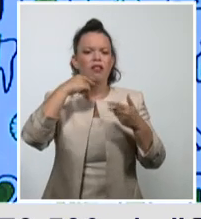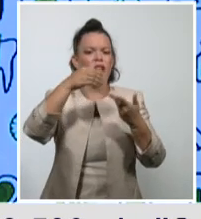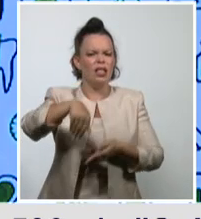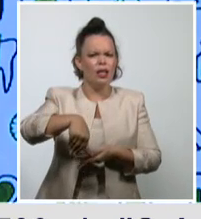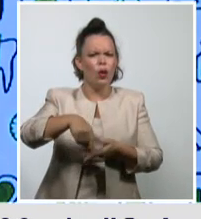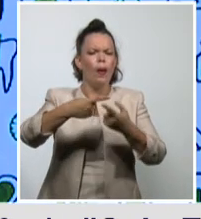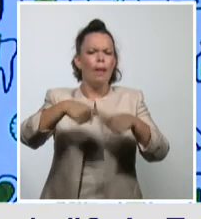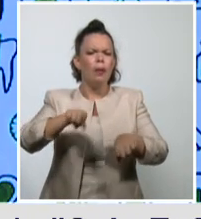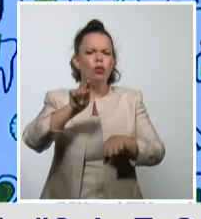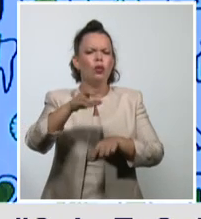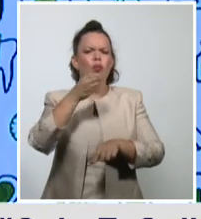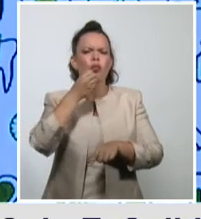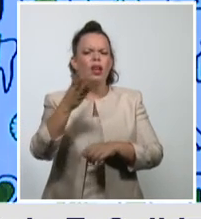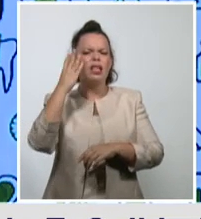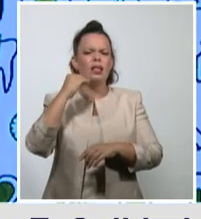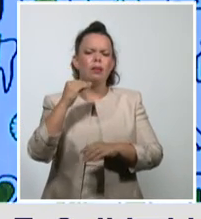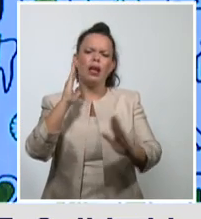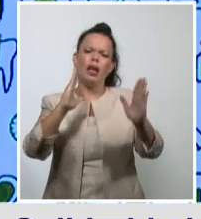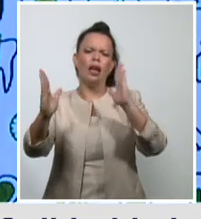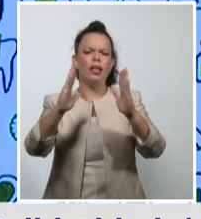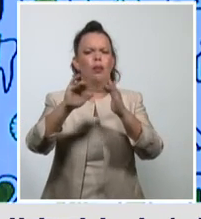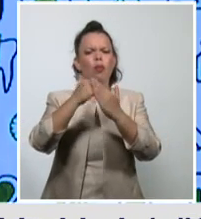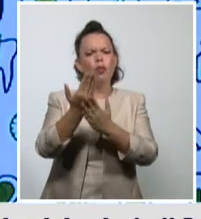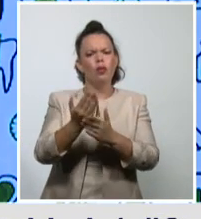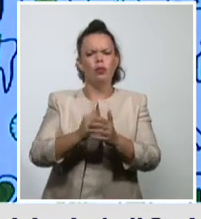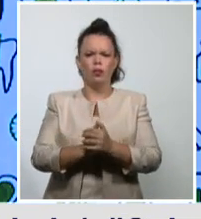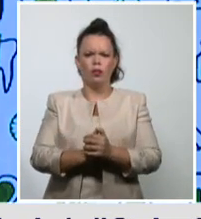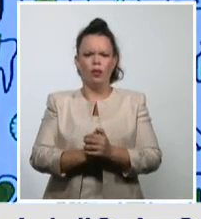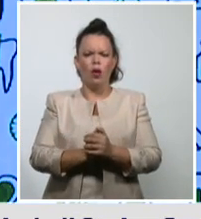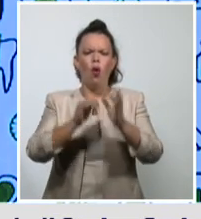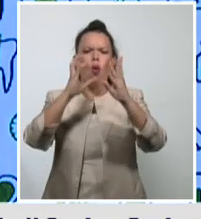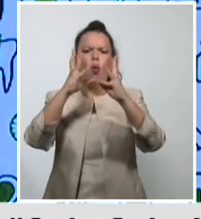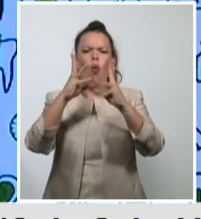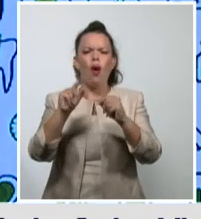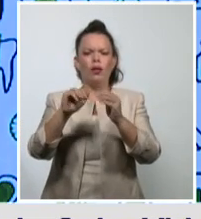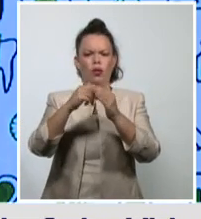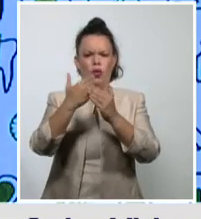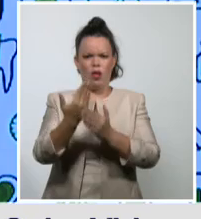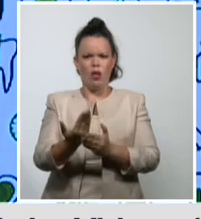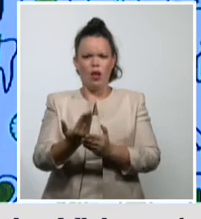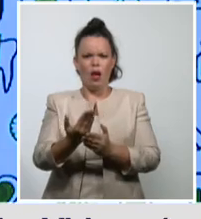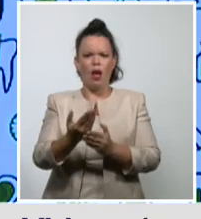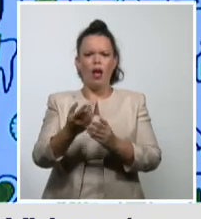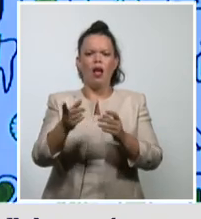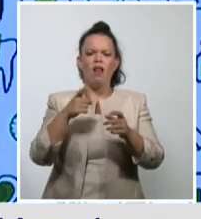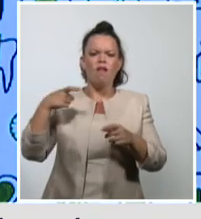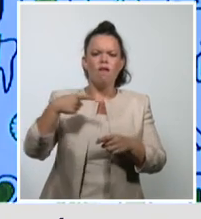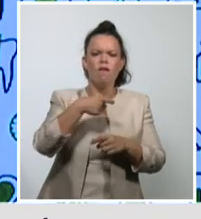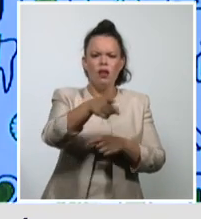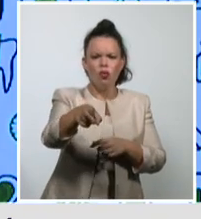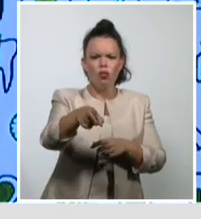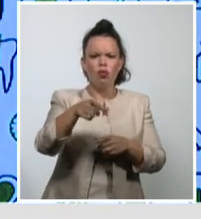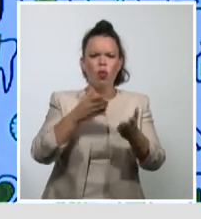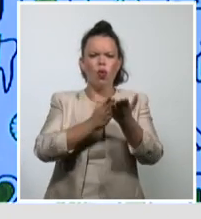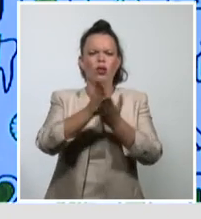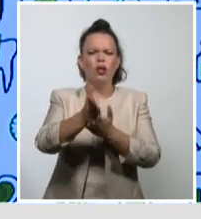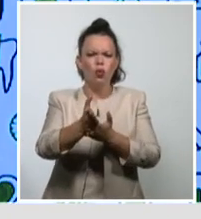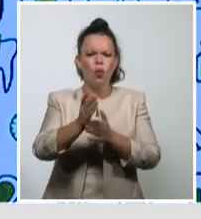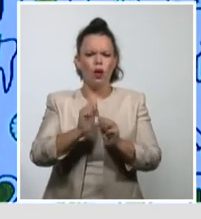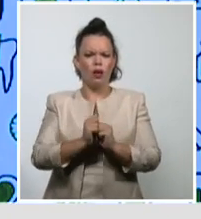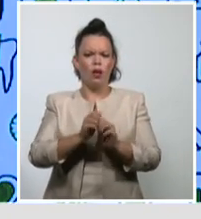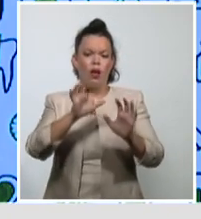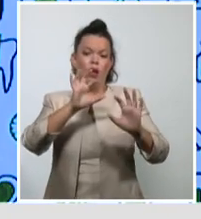tiempo esto sucede? Es decir, ¿durante qué tiempo el virus estará vivo y podrá contaminar a alguna persona que tenga que manipular